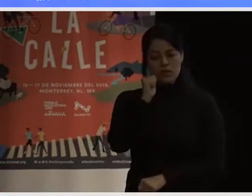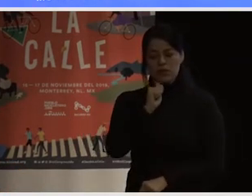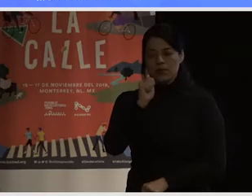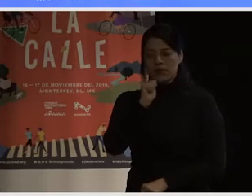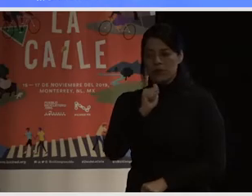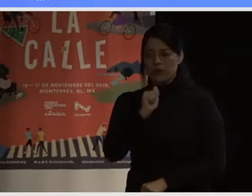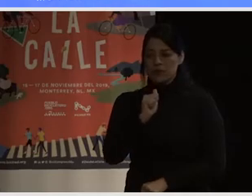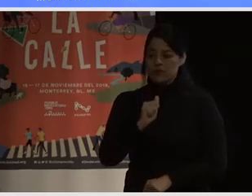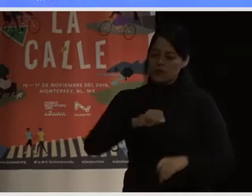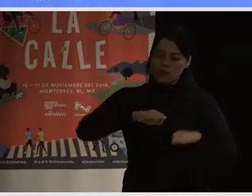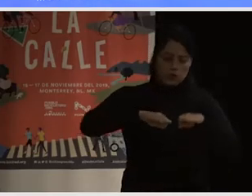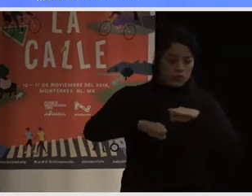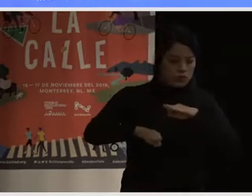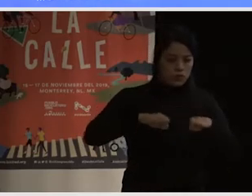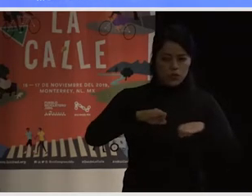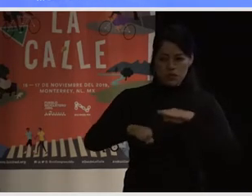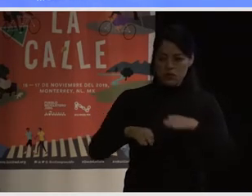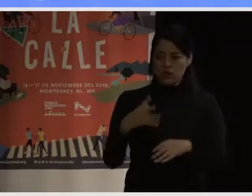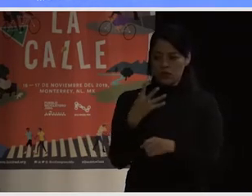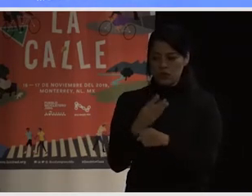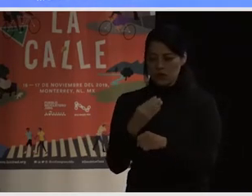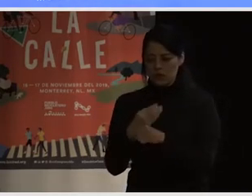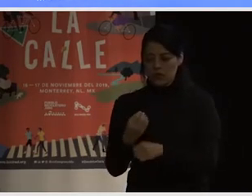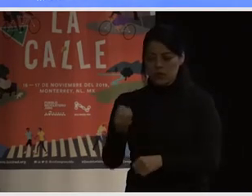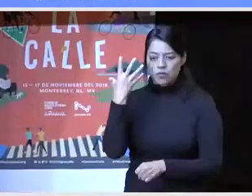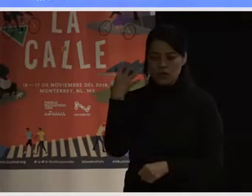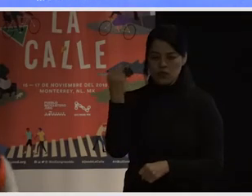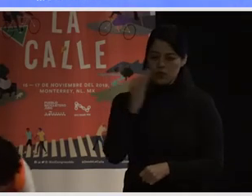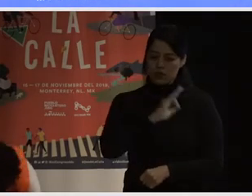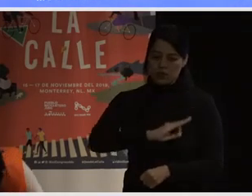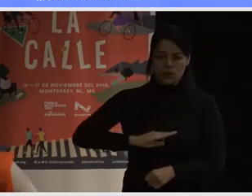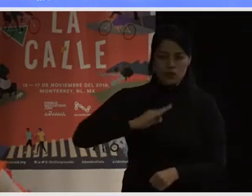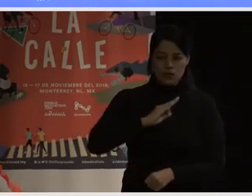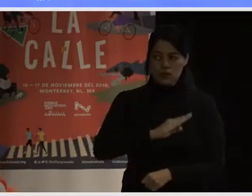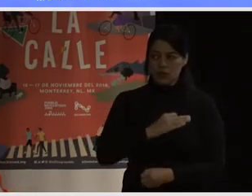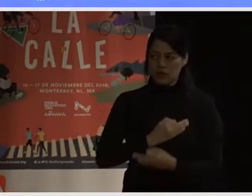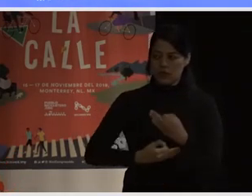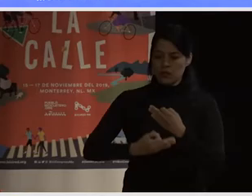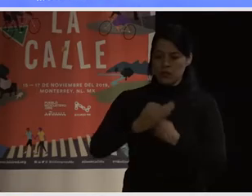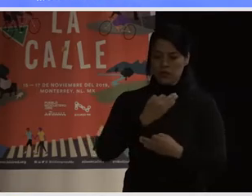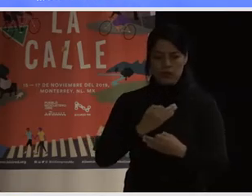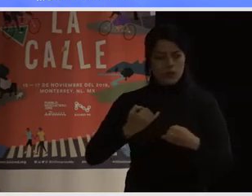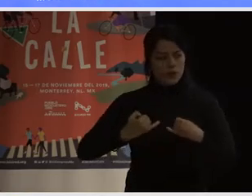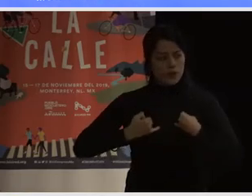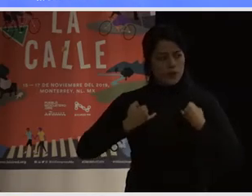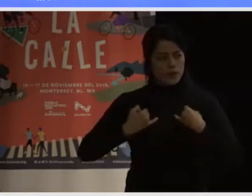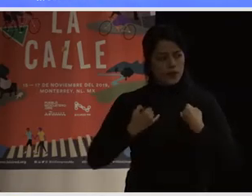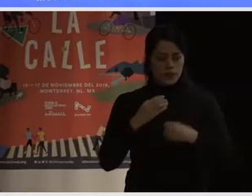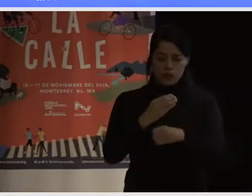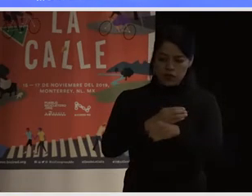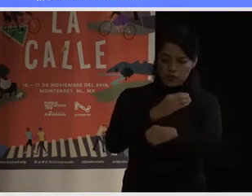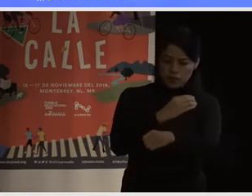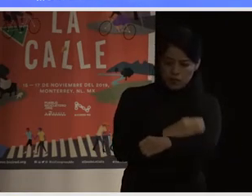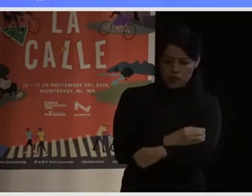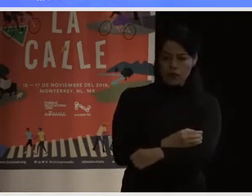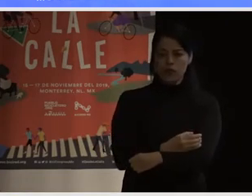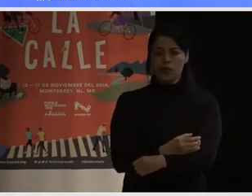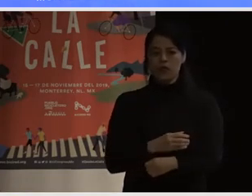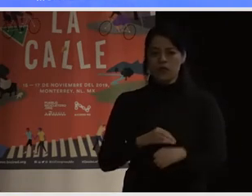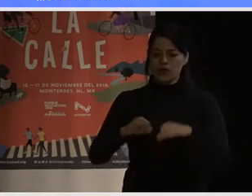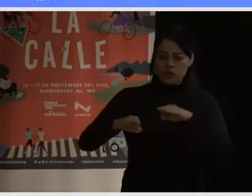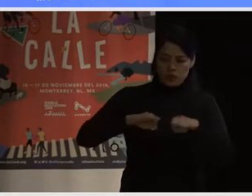mucho trabajo organizar estos congresos así es que felicidades a toda la todos los chavos y compañeras que están haciendo este